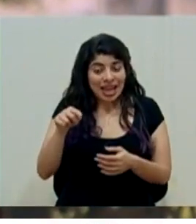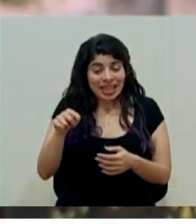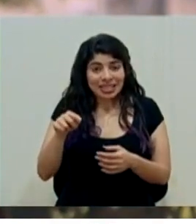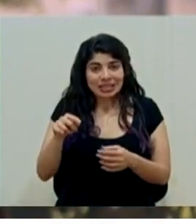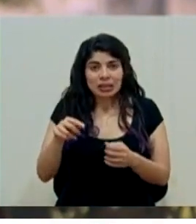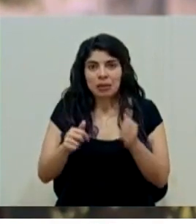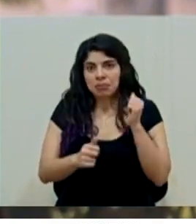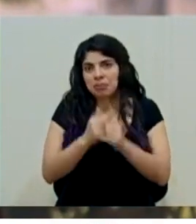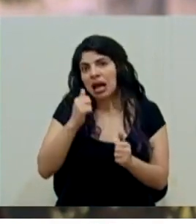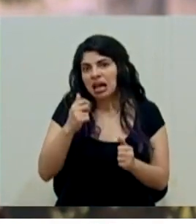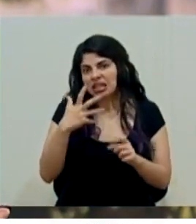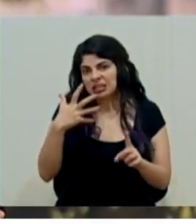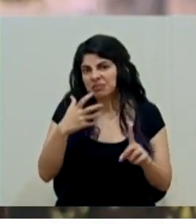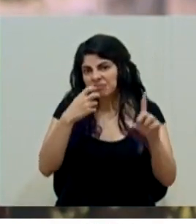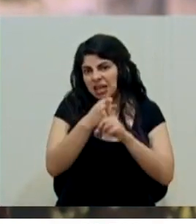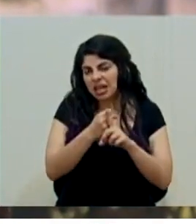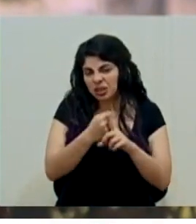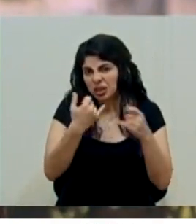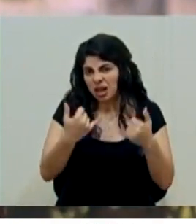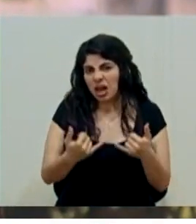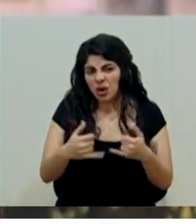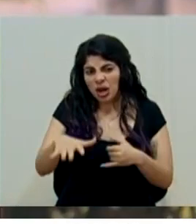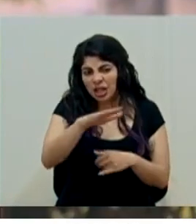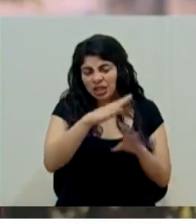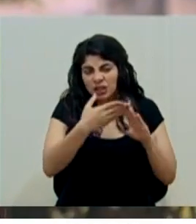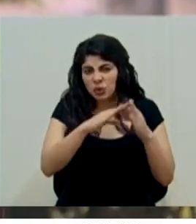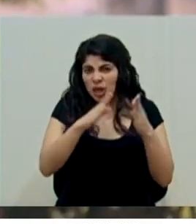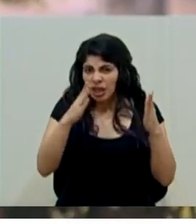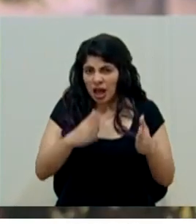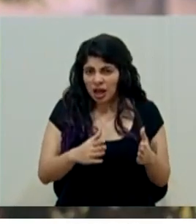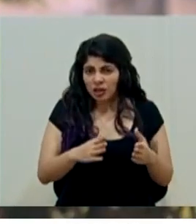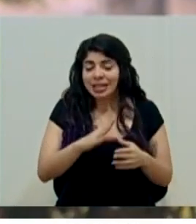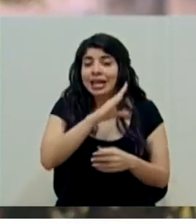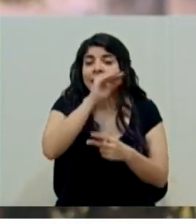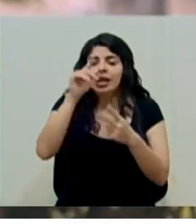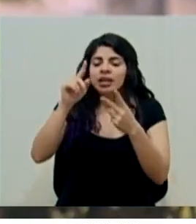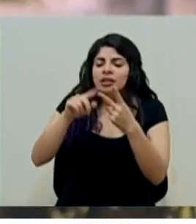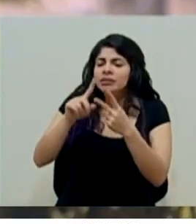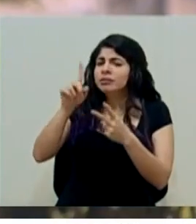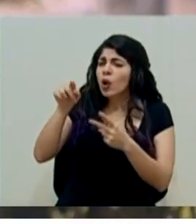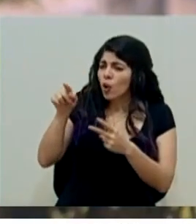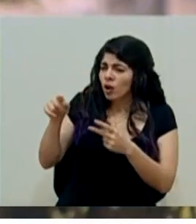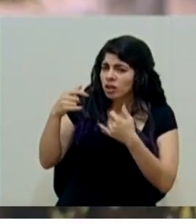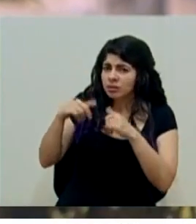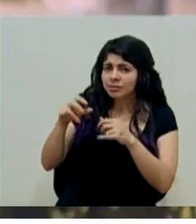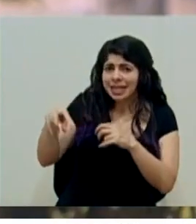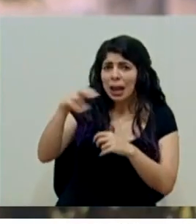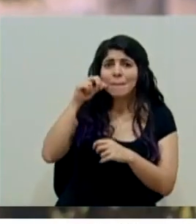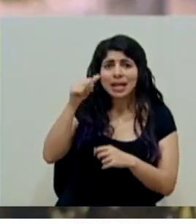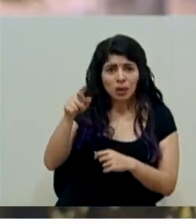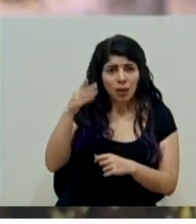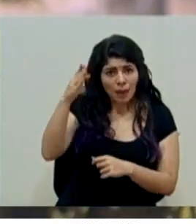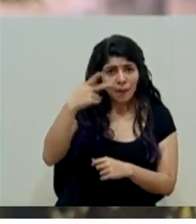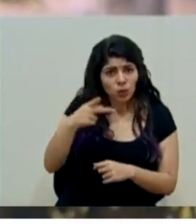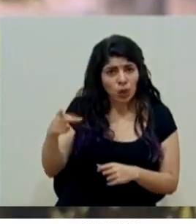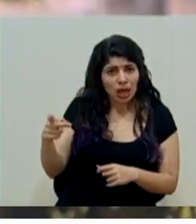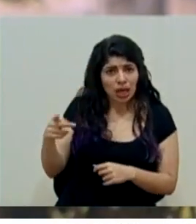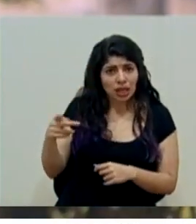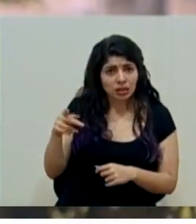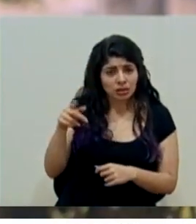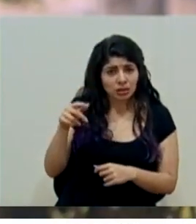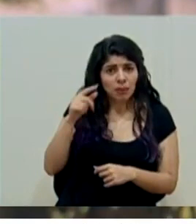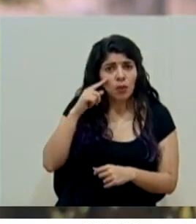más afectado e impactado a la ciudadanía? Y una consulta muy particular. ¿Usted mantiene la gira de mañana para Punta Arenas con motivo